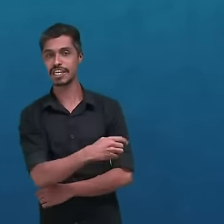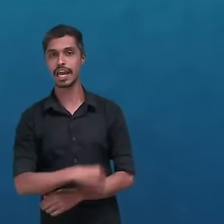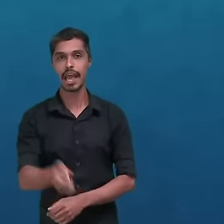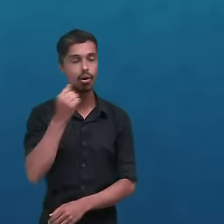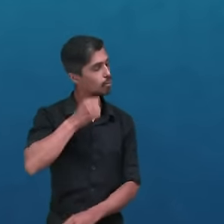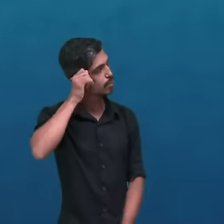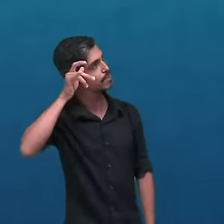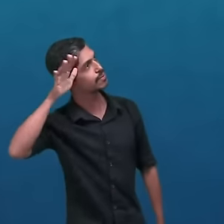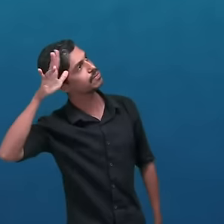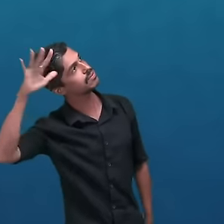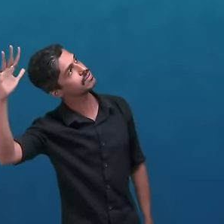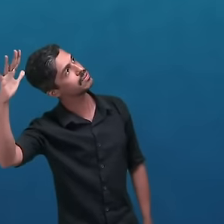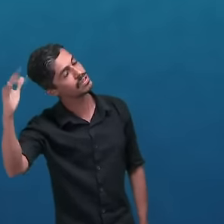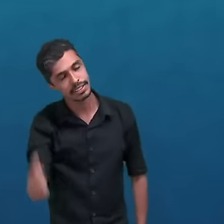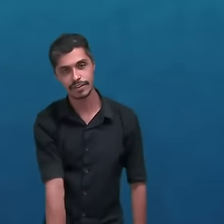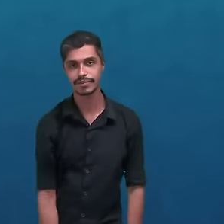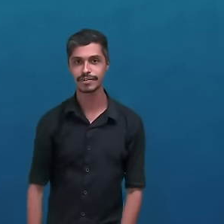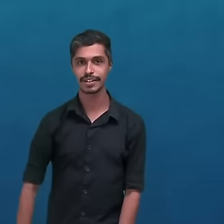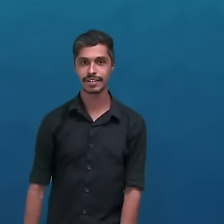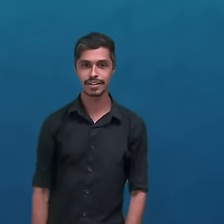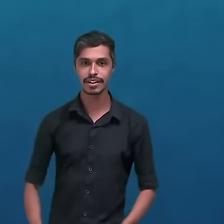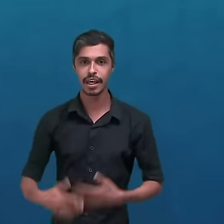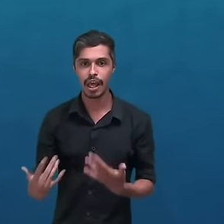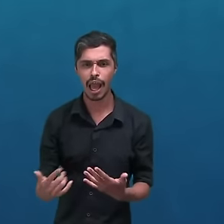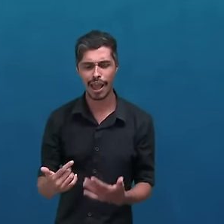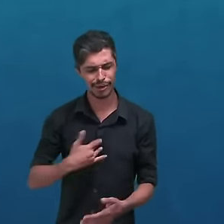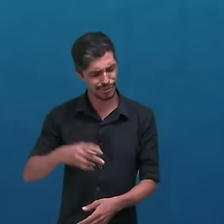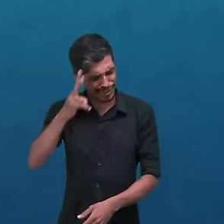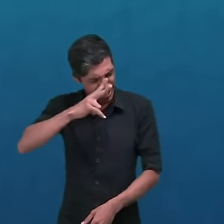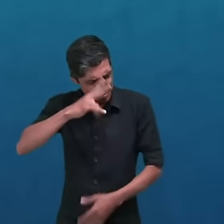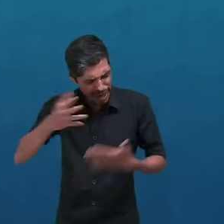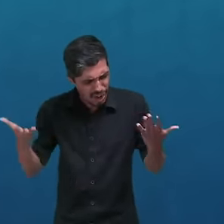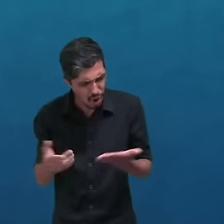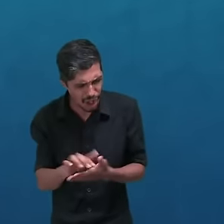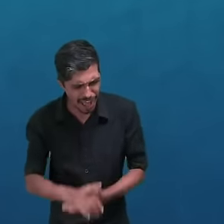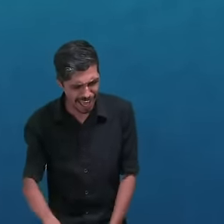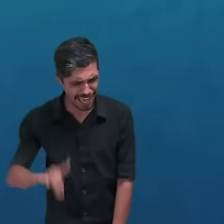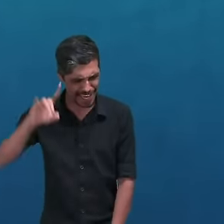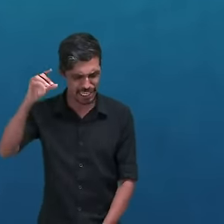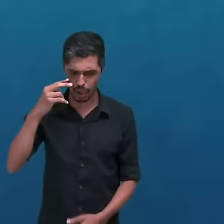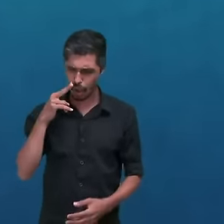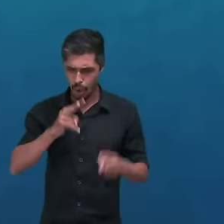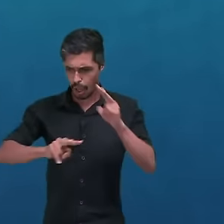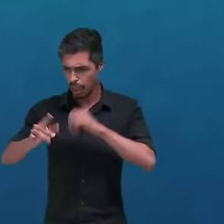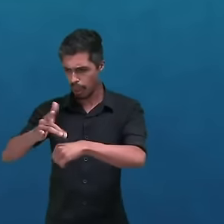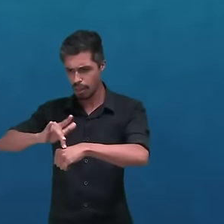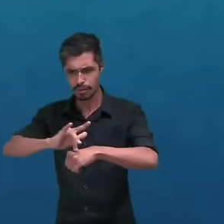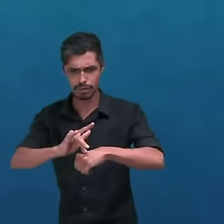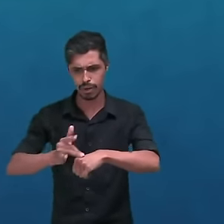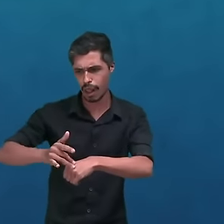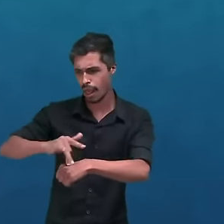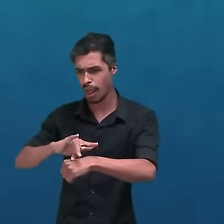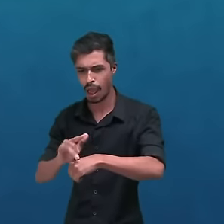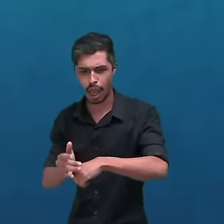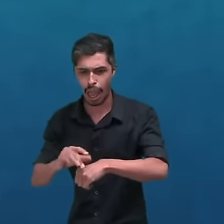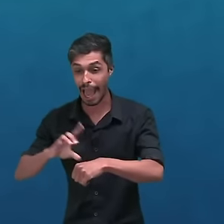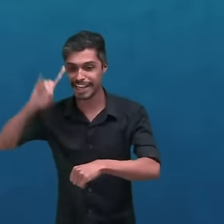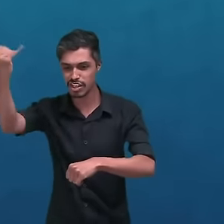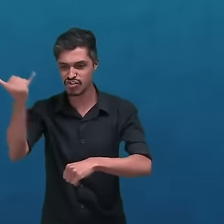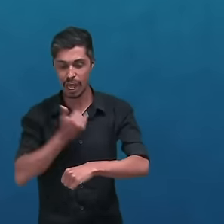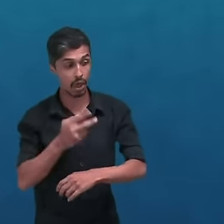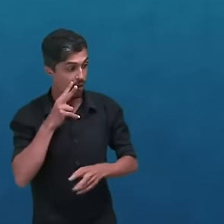De repente apareció un hombre de blanco y me faló: "Filho de hombre, ven, ve y escuta.